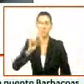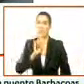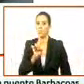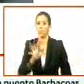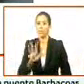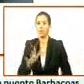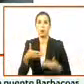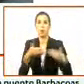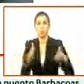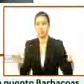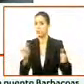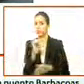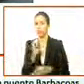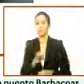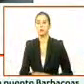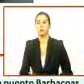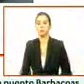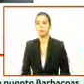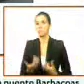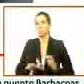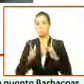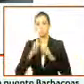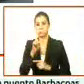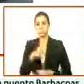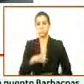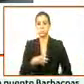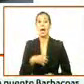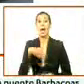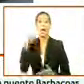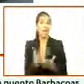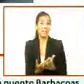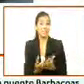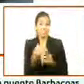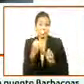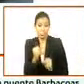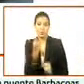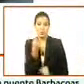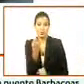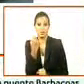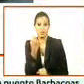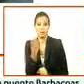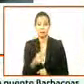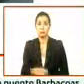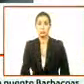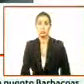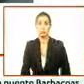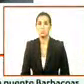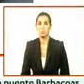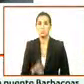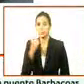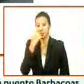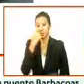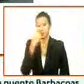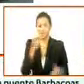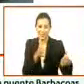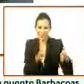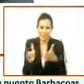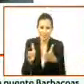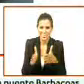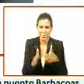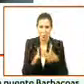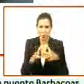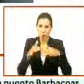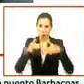hasta tanto no reforcemos un sensor que comunica a la propia carretera donde hubo el